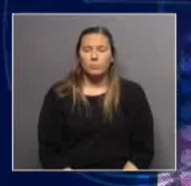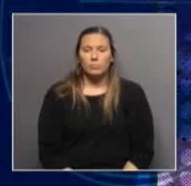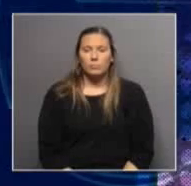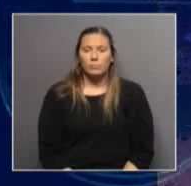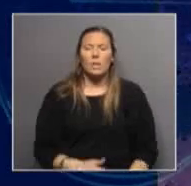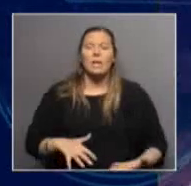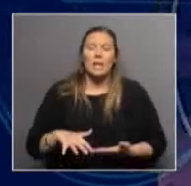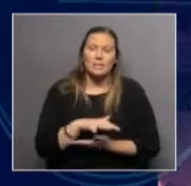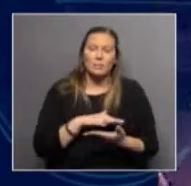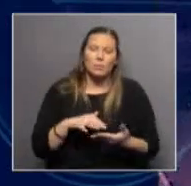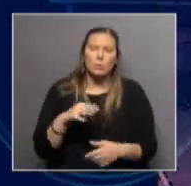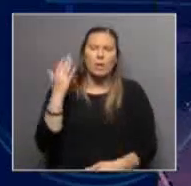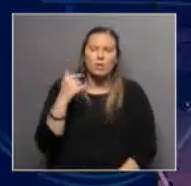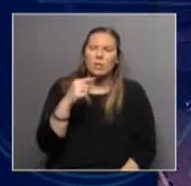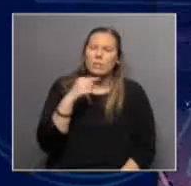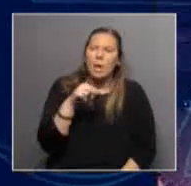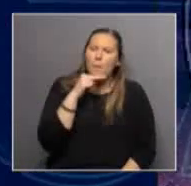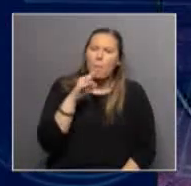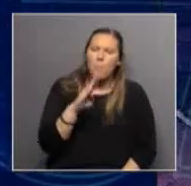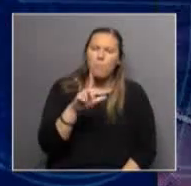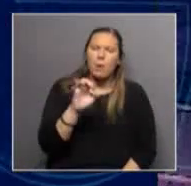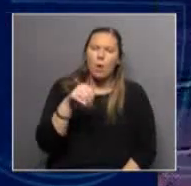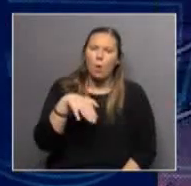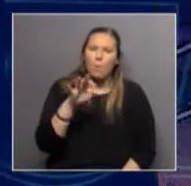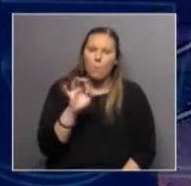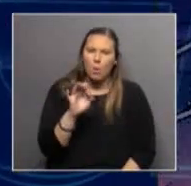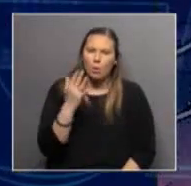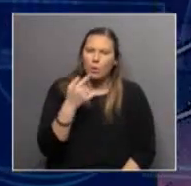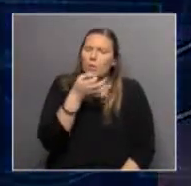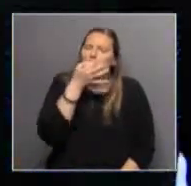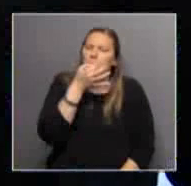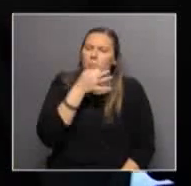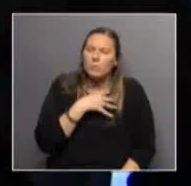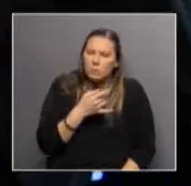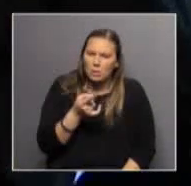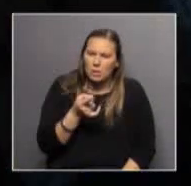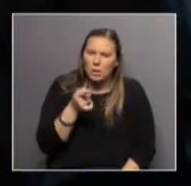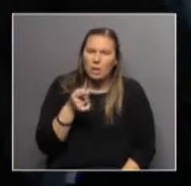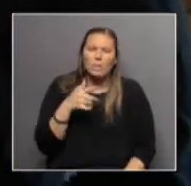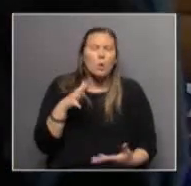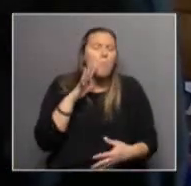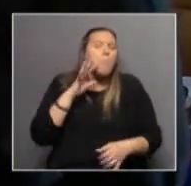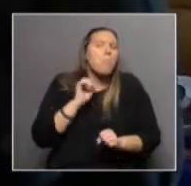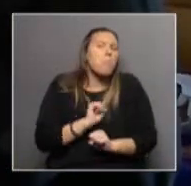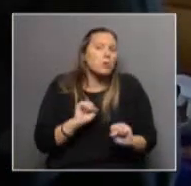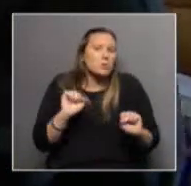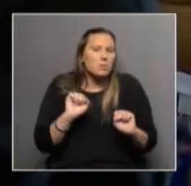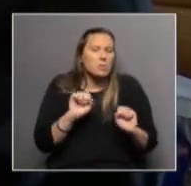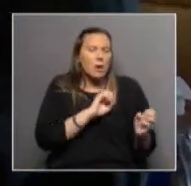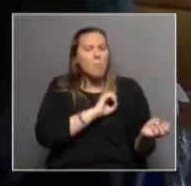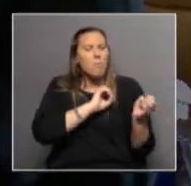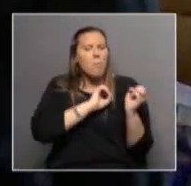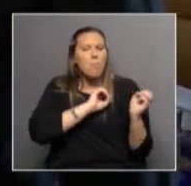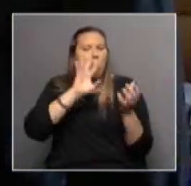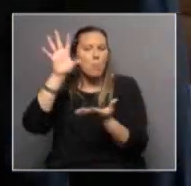La situación del plomo que nos mencionás así al pasar, ¿hay alguna posibilidad de realojo, de